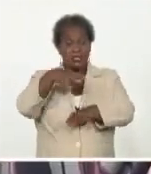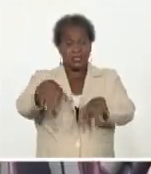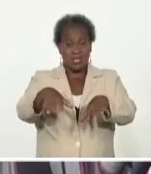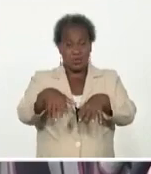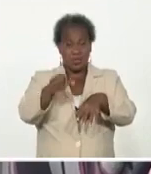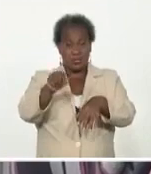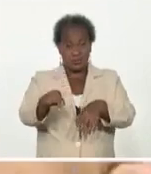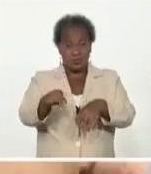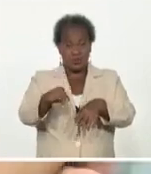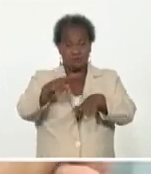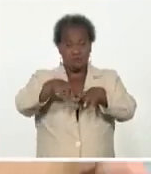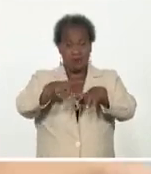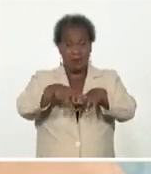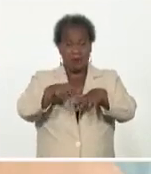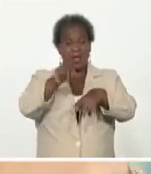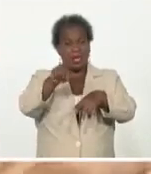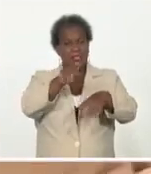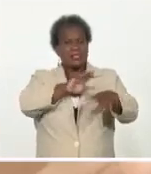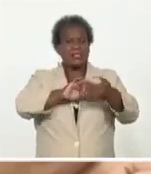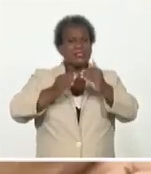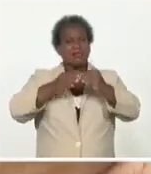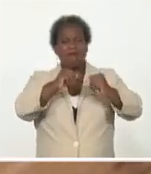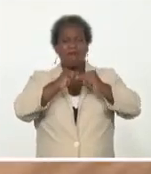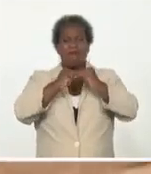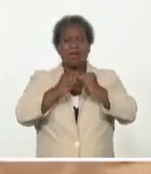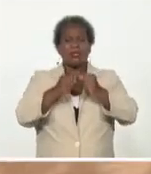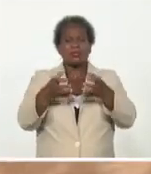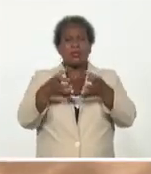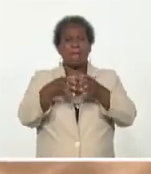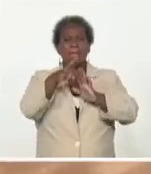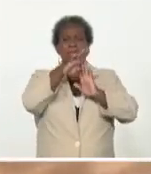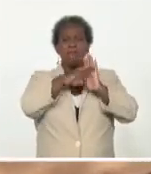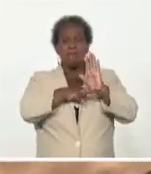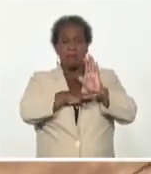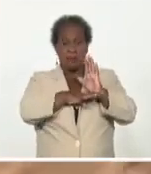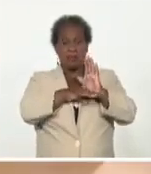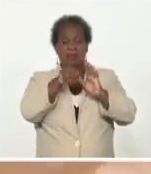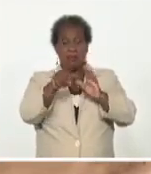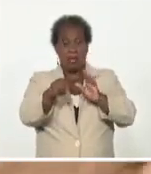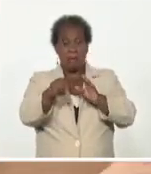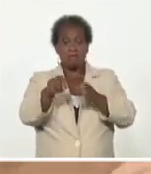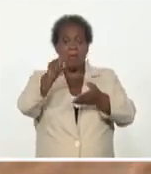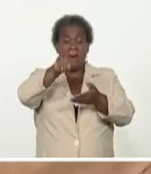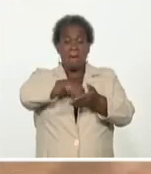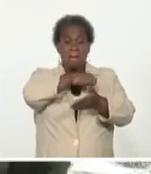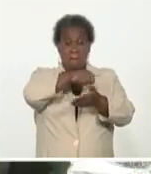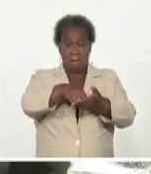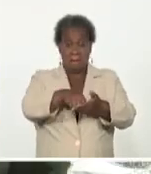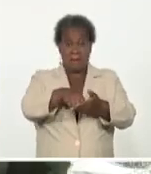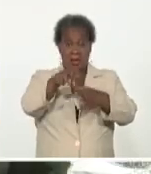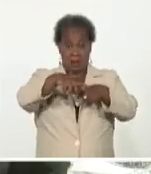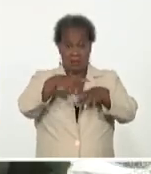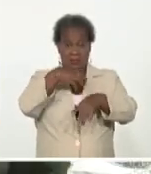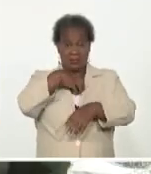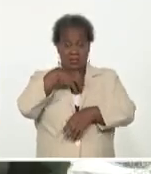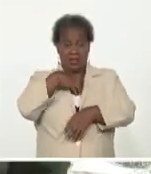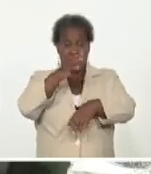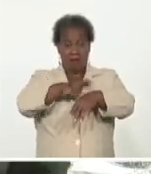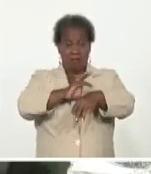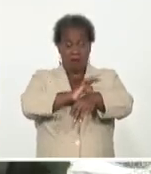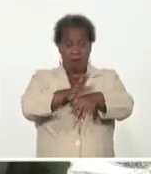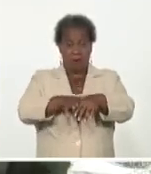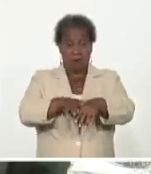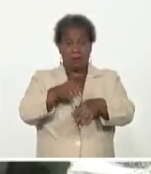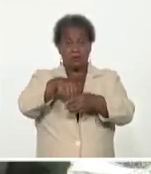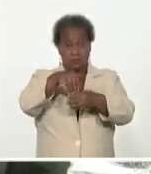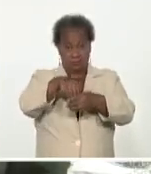debate en el Consejo de Defensa Provincial un grupo de medidas adicionales al plan diseñado para el territorio a propósito de la COVID. Entre ellas